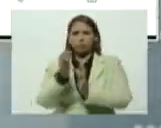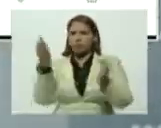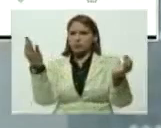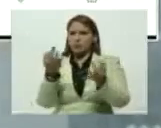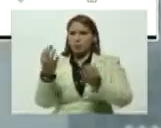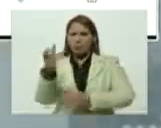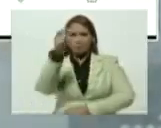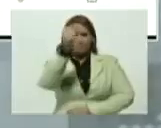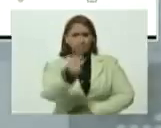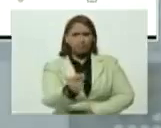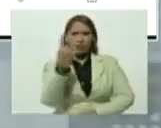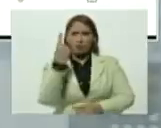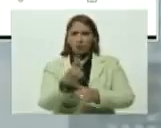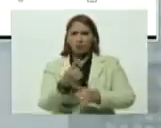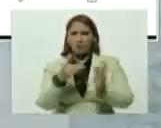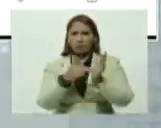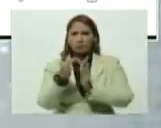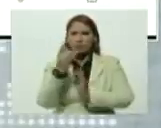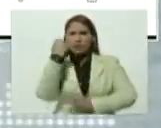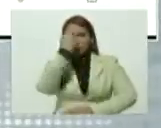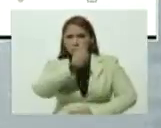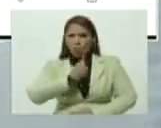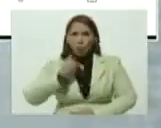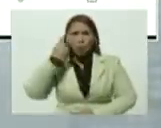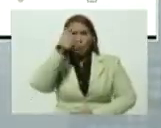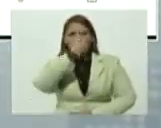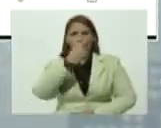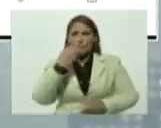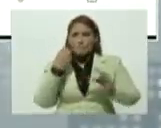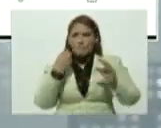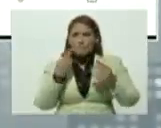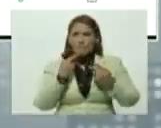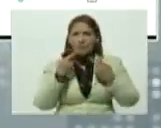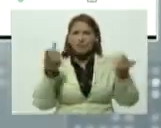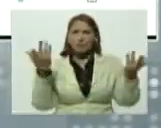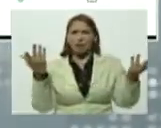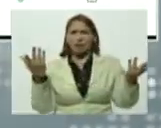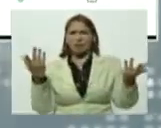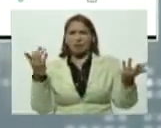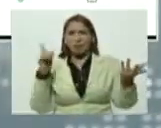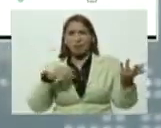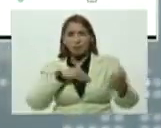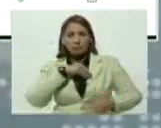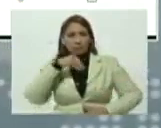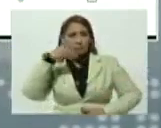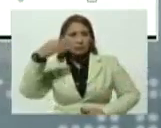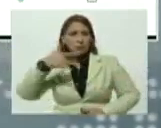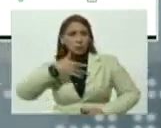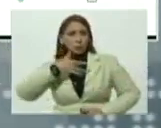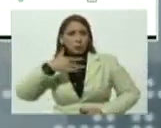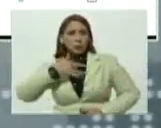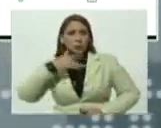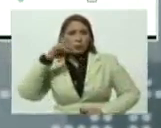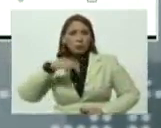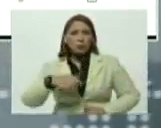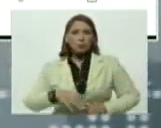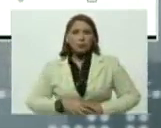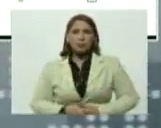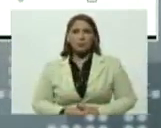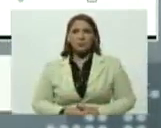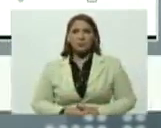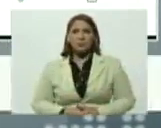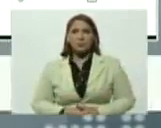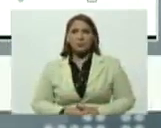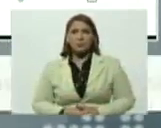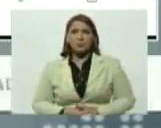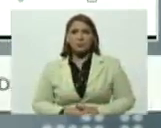centro. A su rostro, a su mensaje, a su espiritualidad, a sus bendiciones.